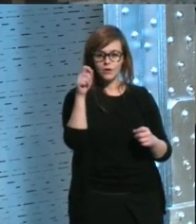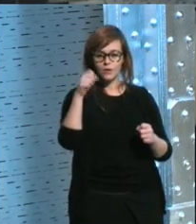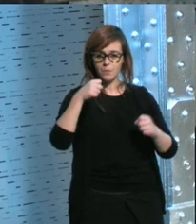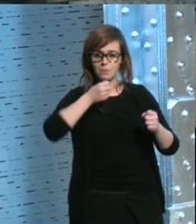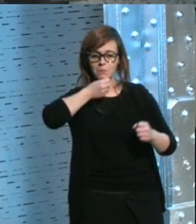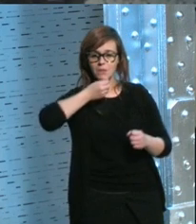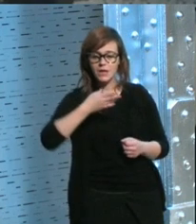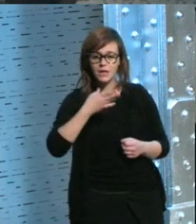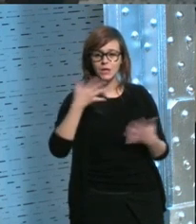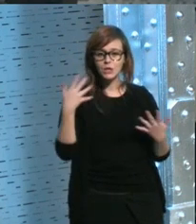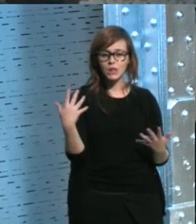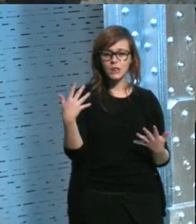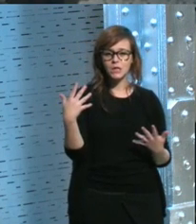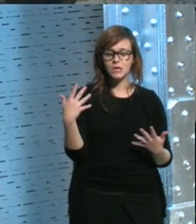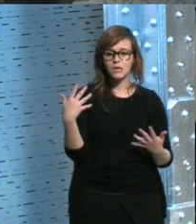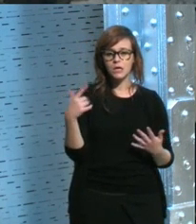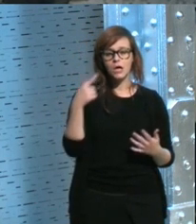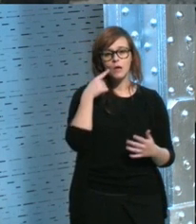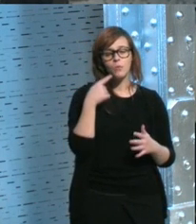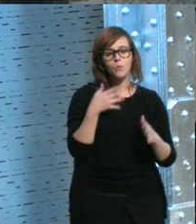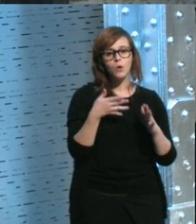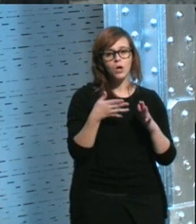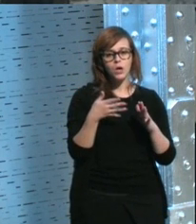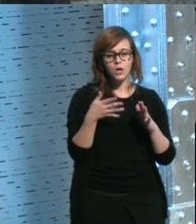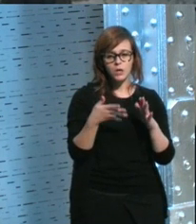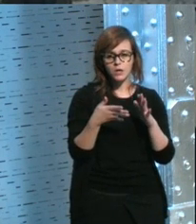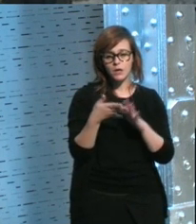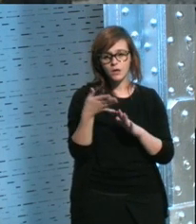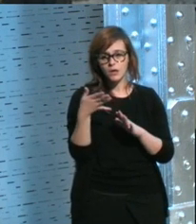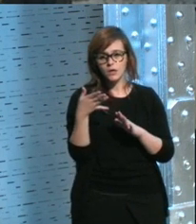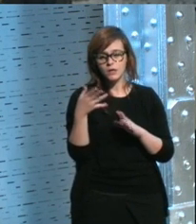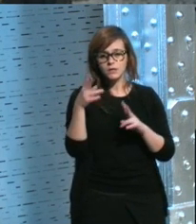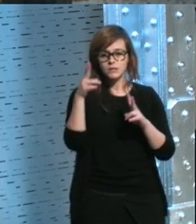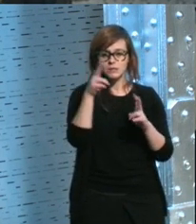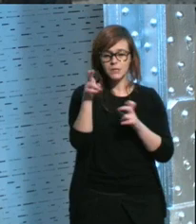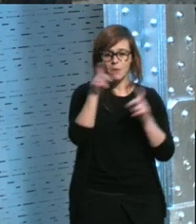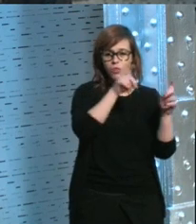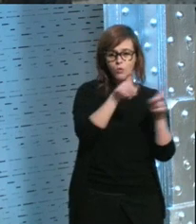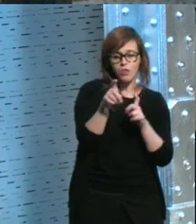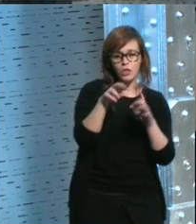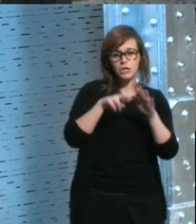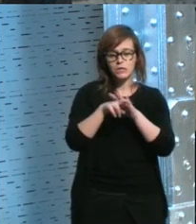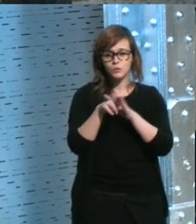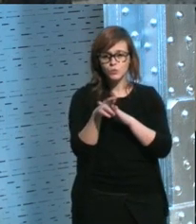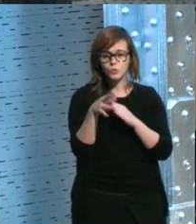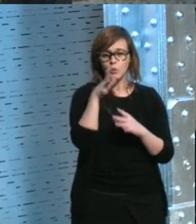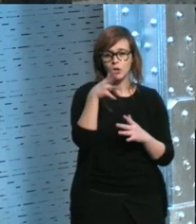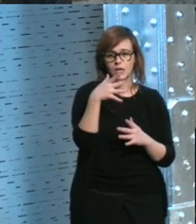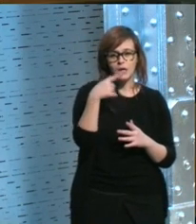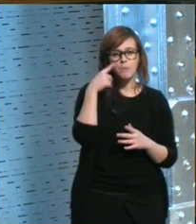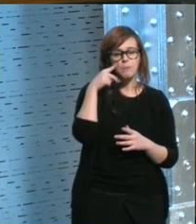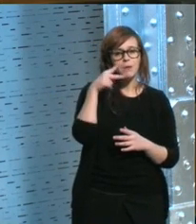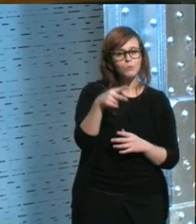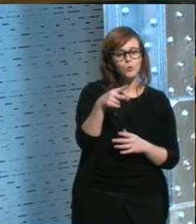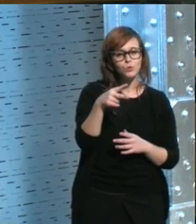entonces voy a ir en el mismo esbozo de educación de recursos, porque, bueno, vemos